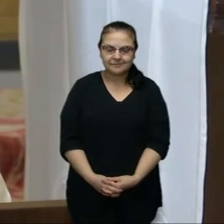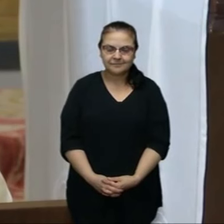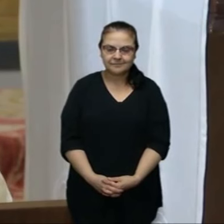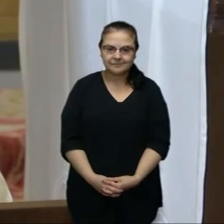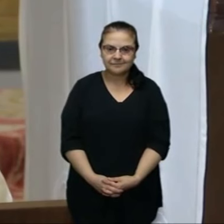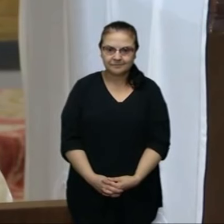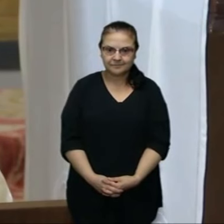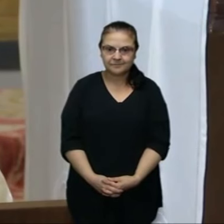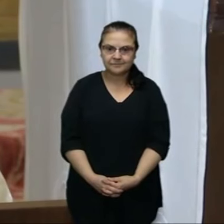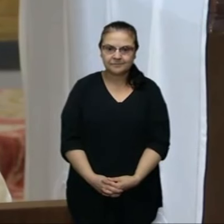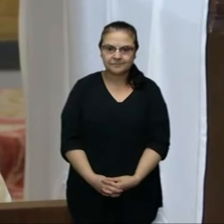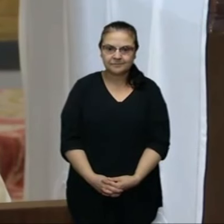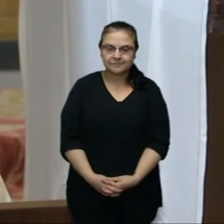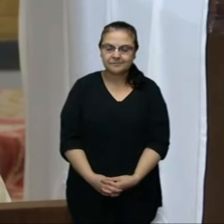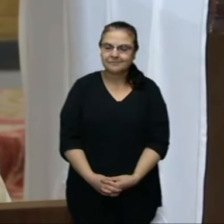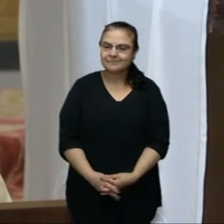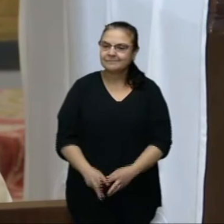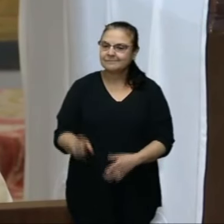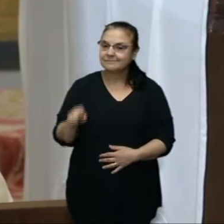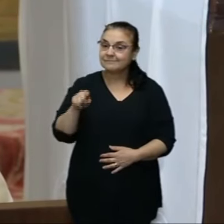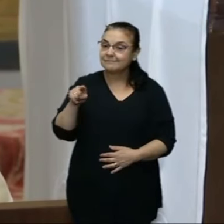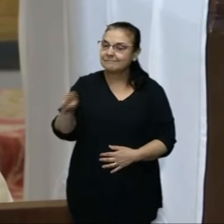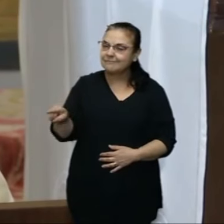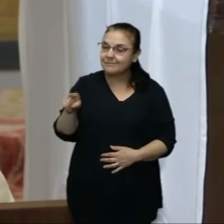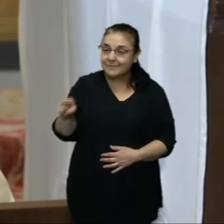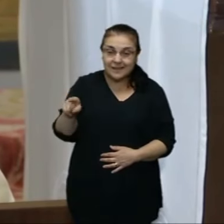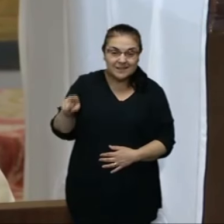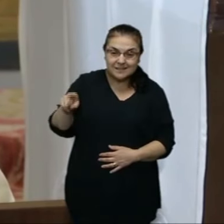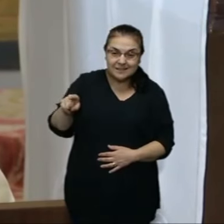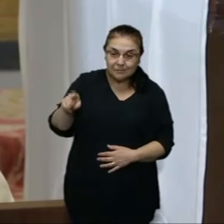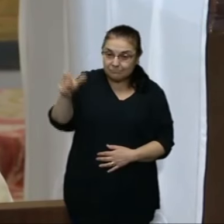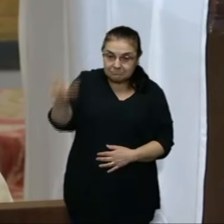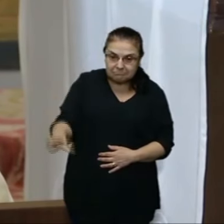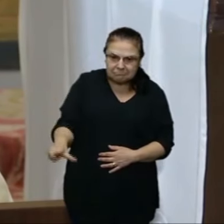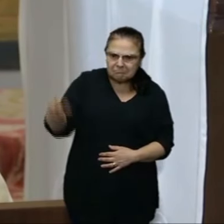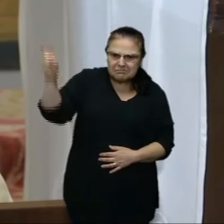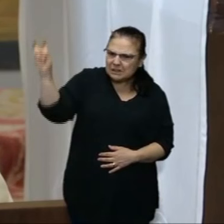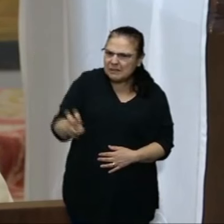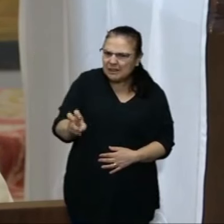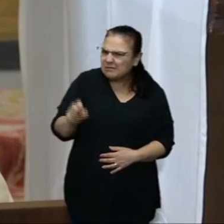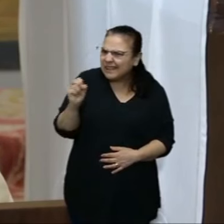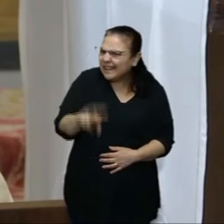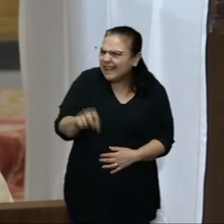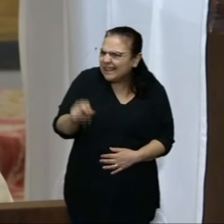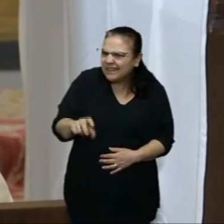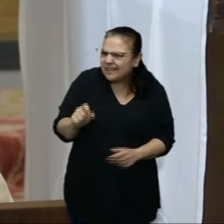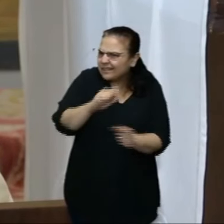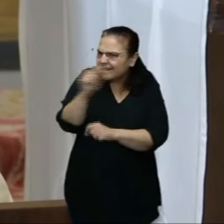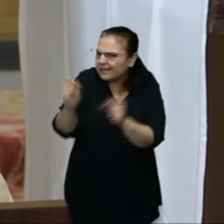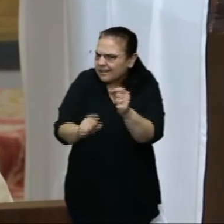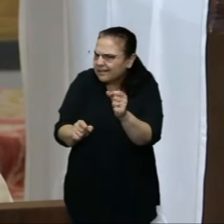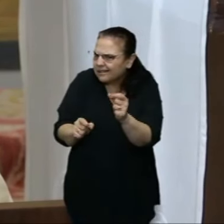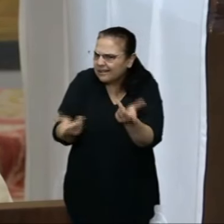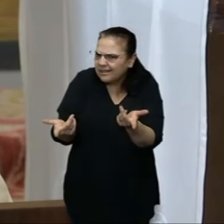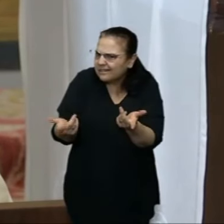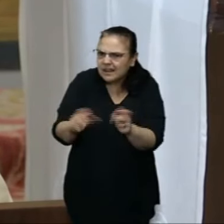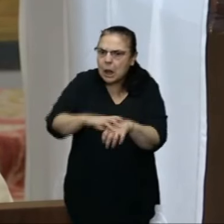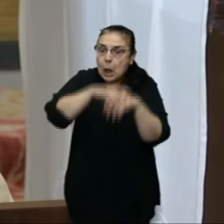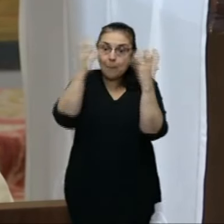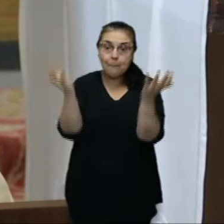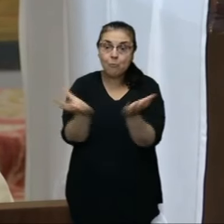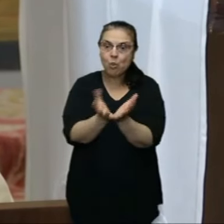¿Quién es este que ha venido? ¿Quién es este a quien el mundo